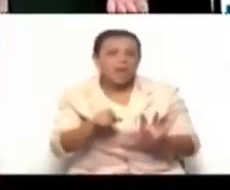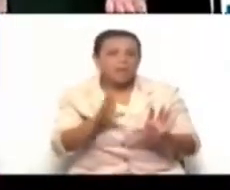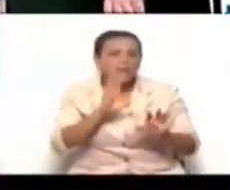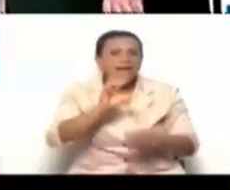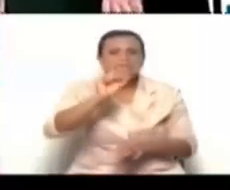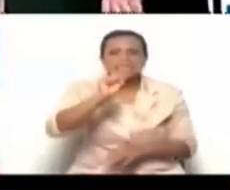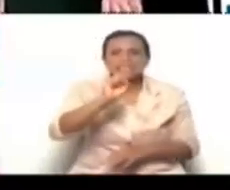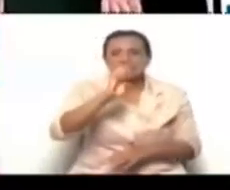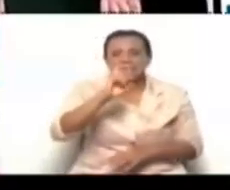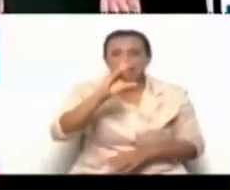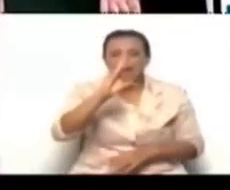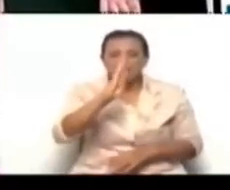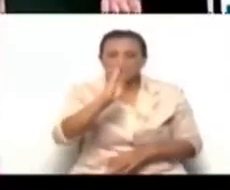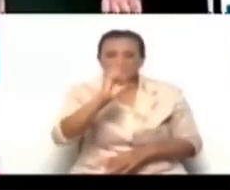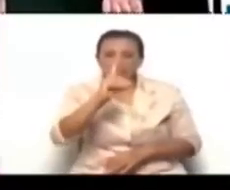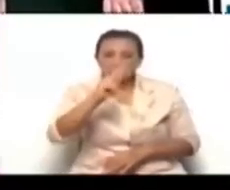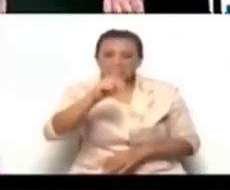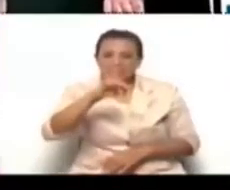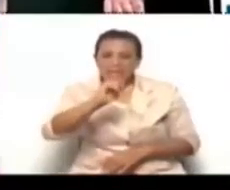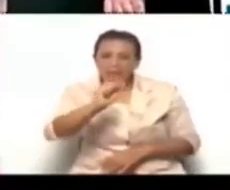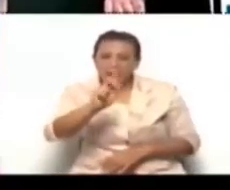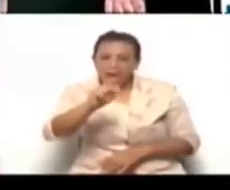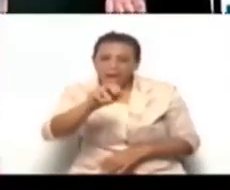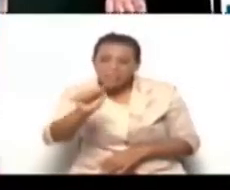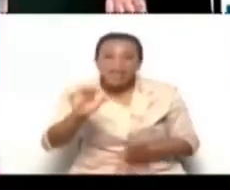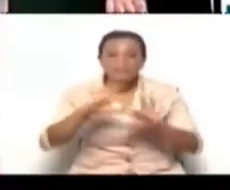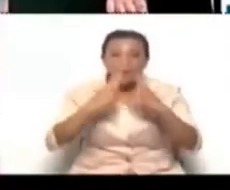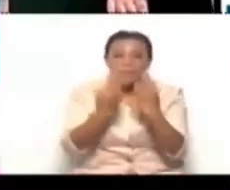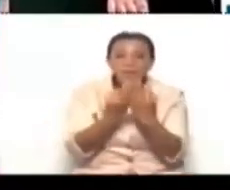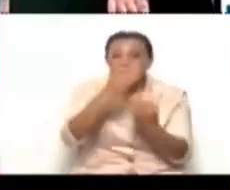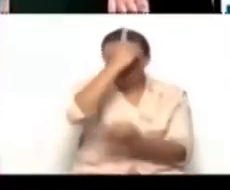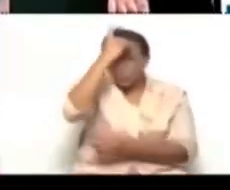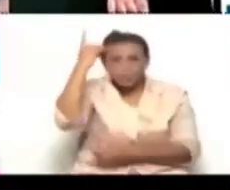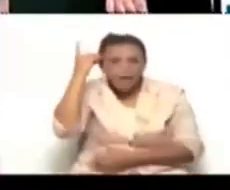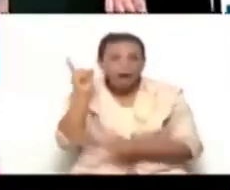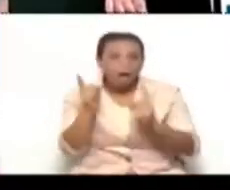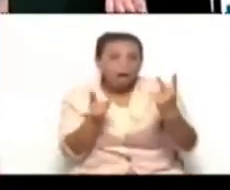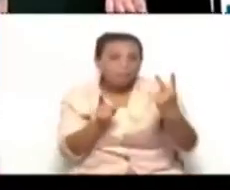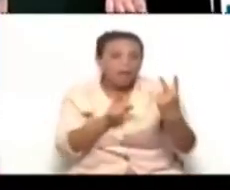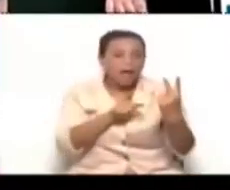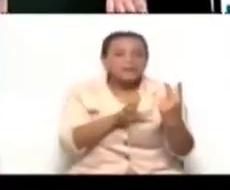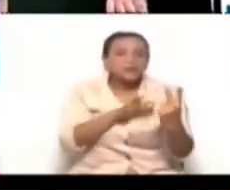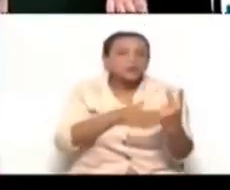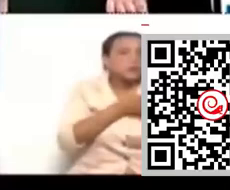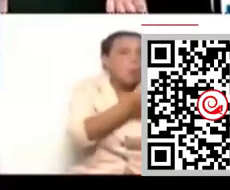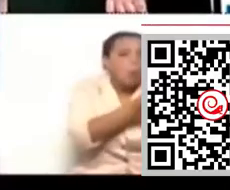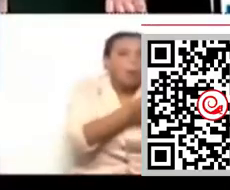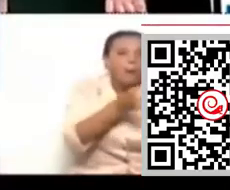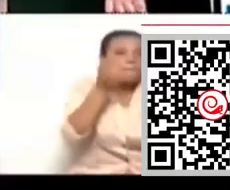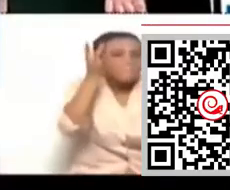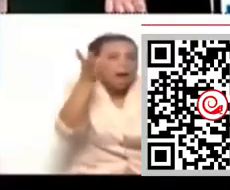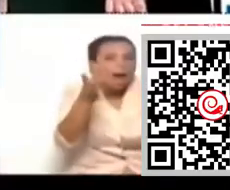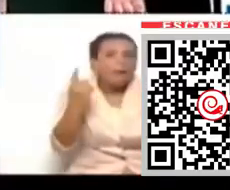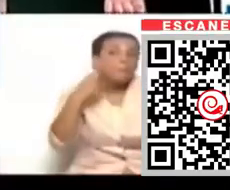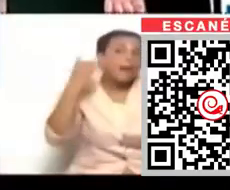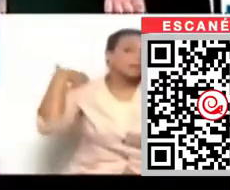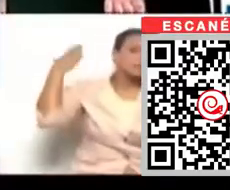Sebastiana Barráez, que era familia de Diosdado, mira por dónde iban, y le inventaron un